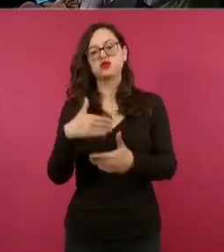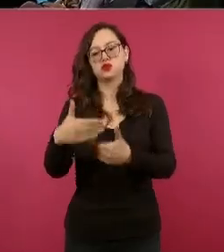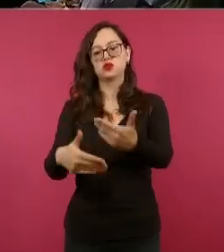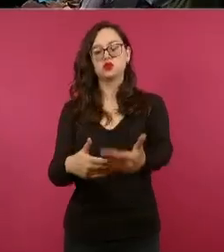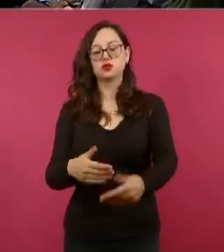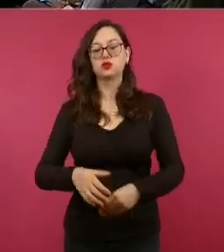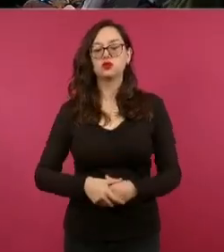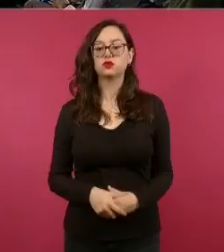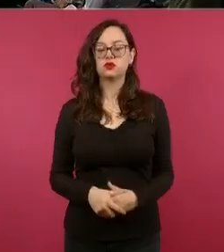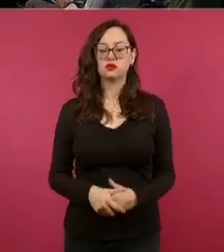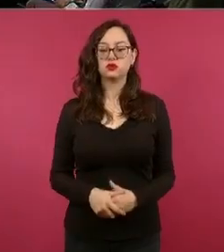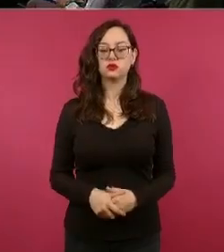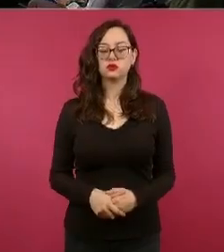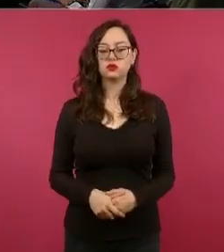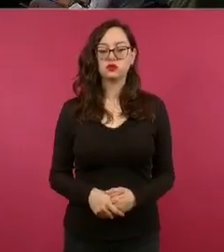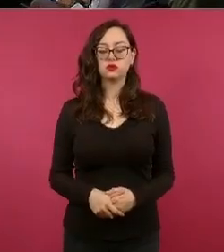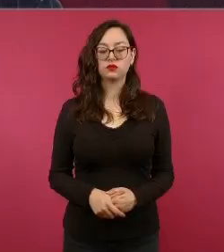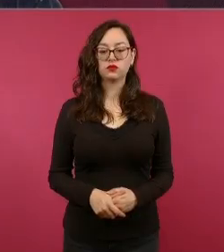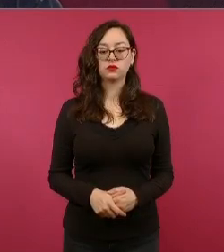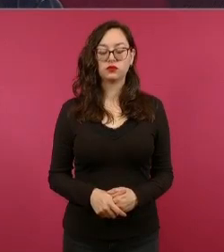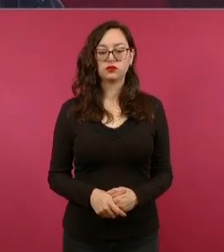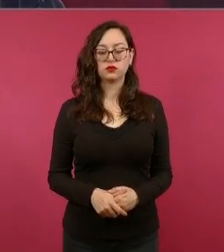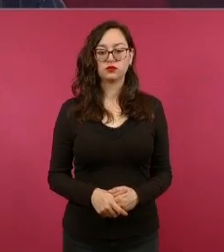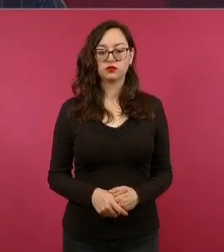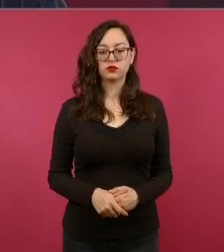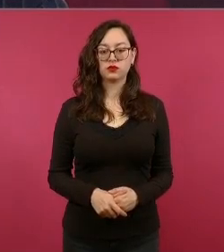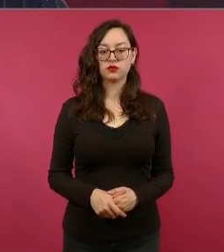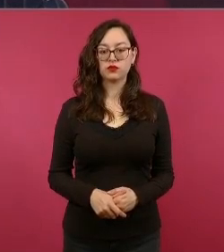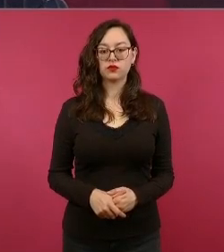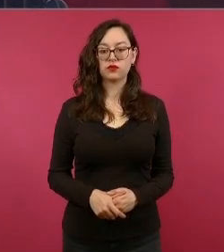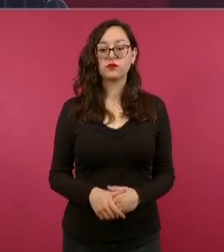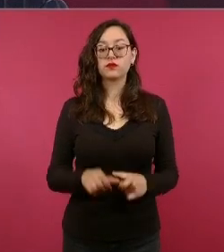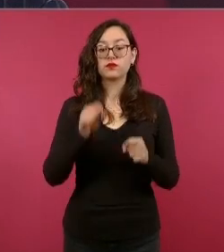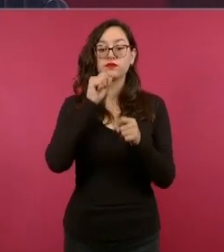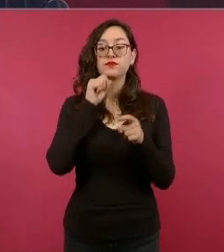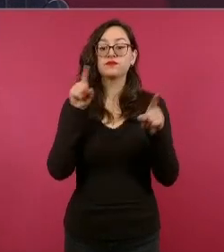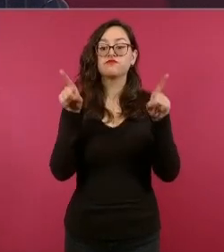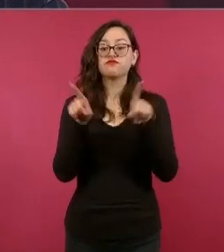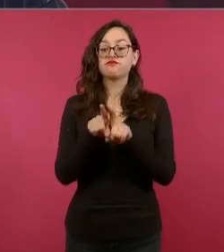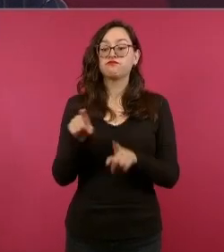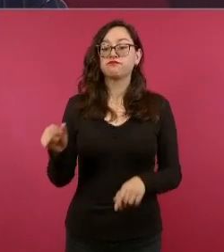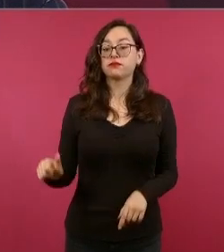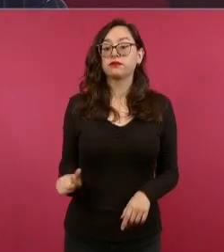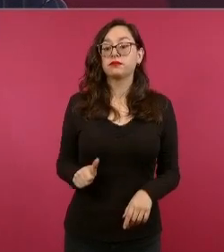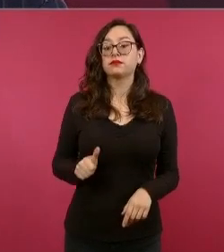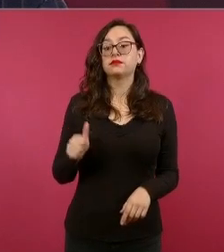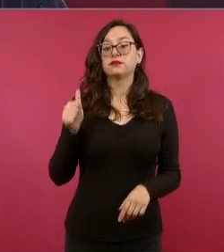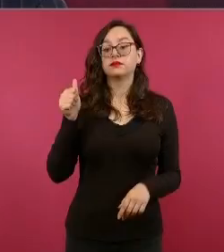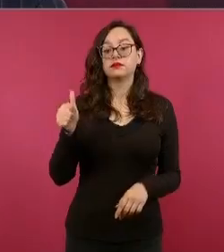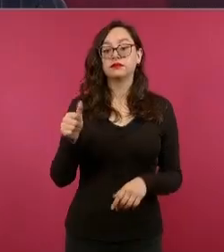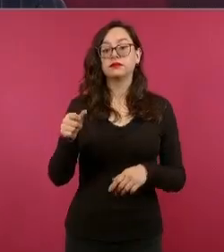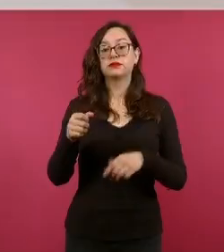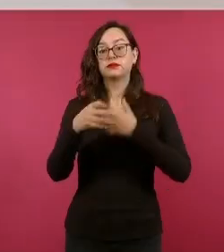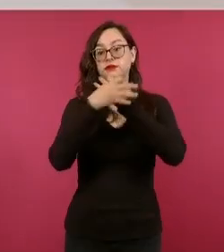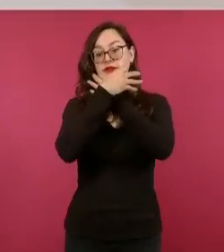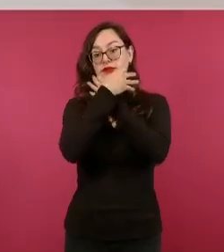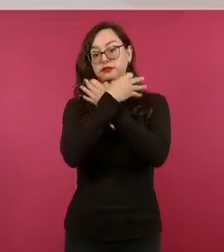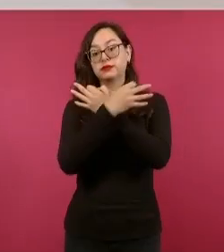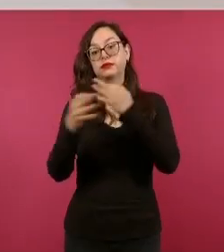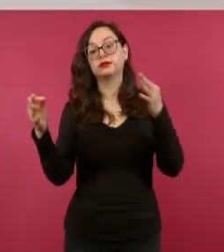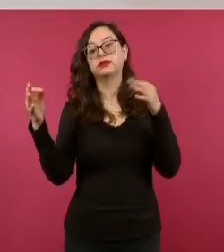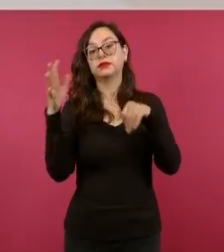Aprovecho tu pregunta para informar al pueblo de México que